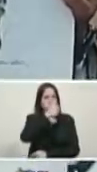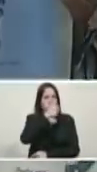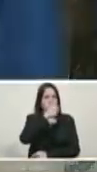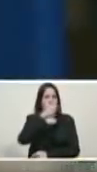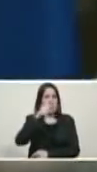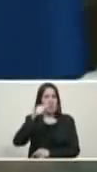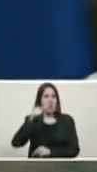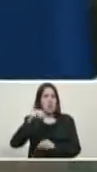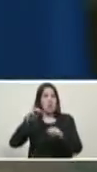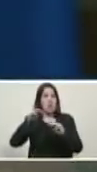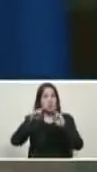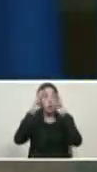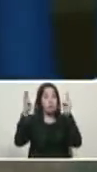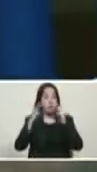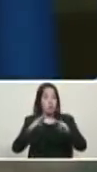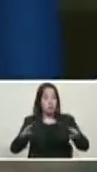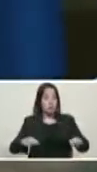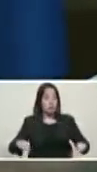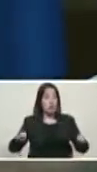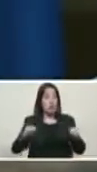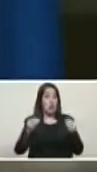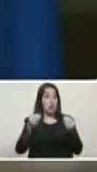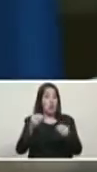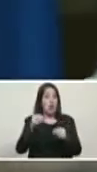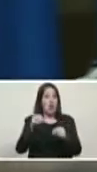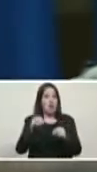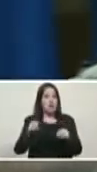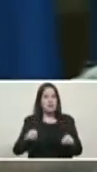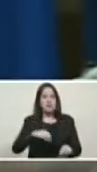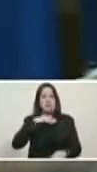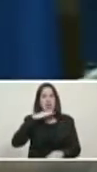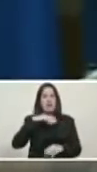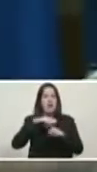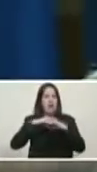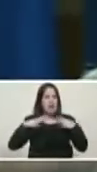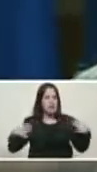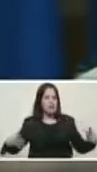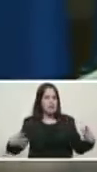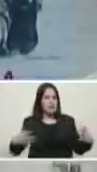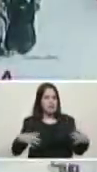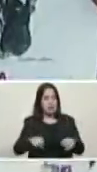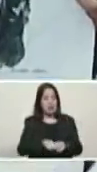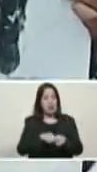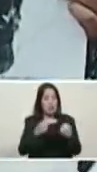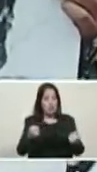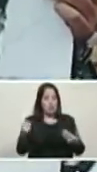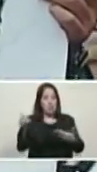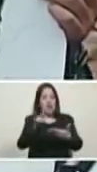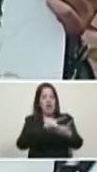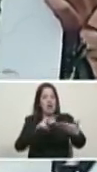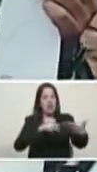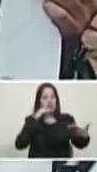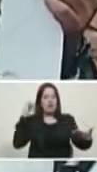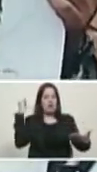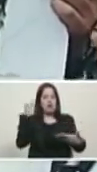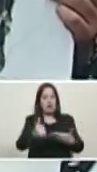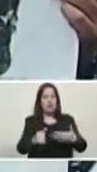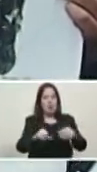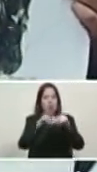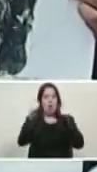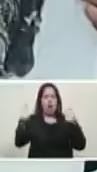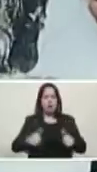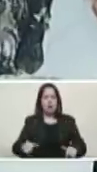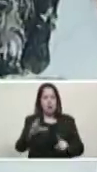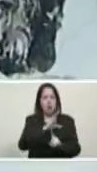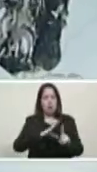reverón quien estará mañana a las 10 de la mañana y en sabanagrande en el mismo lugar donde fue destruida el estatuto de reverón leyendo un manifiesto en nombre de los artistas cultores